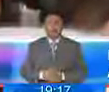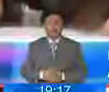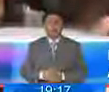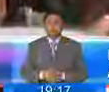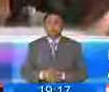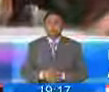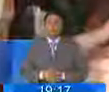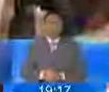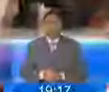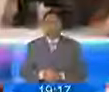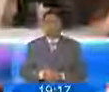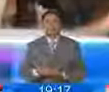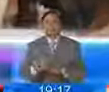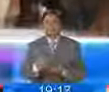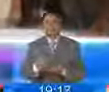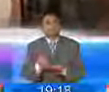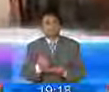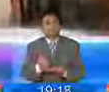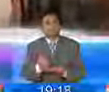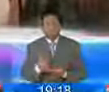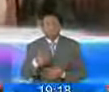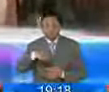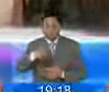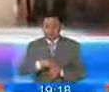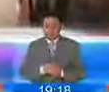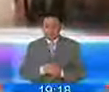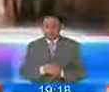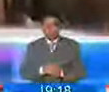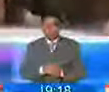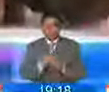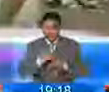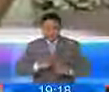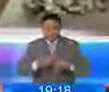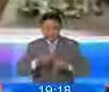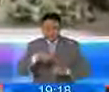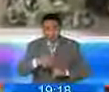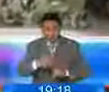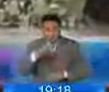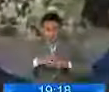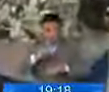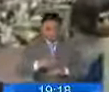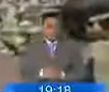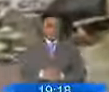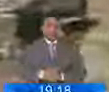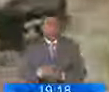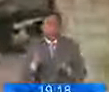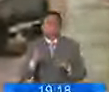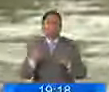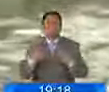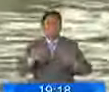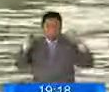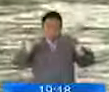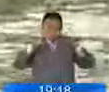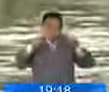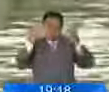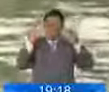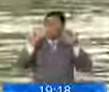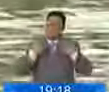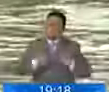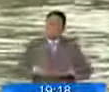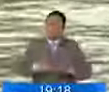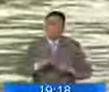Ayuda de relleno para que no nos adoptemos estos cajos. Esperan que la época de lluvias termine pronto para que